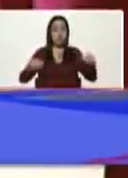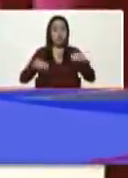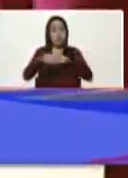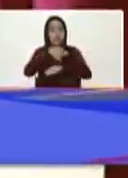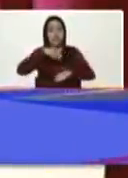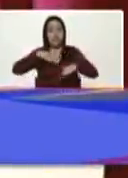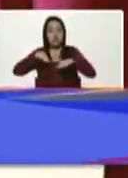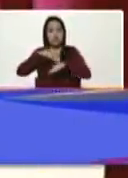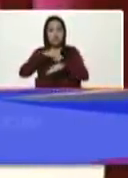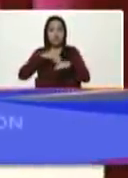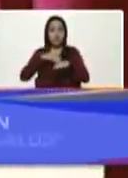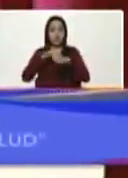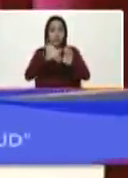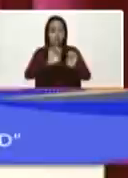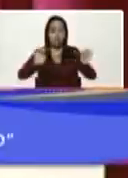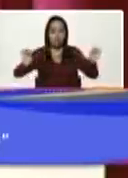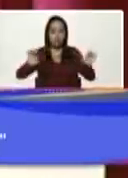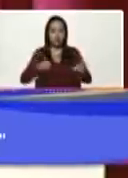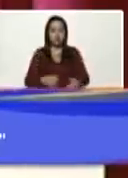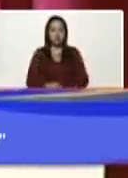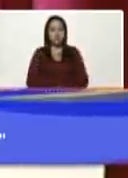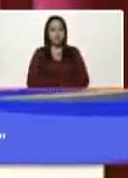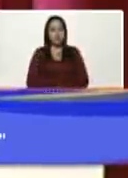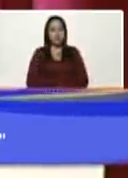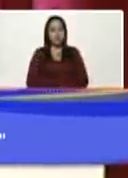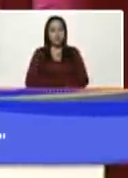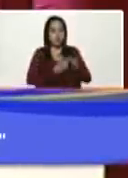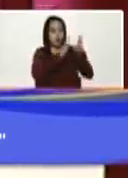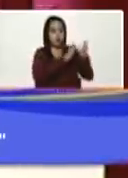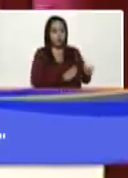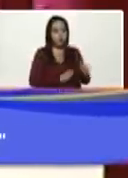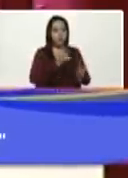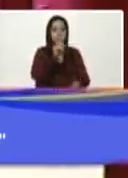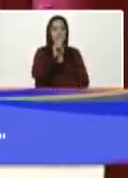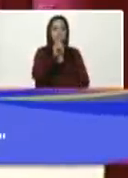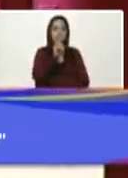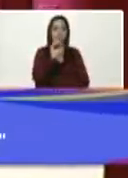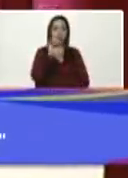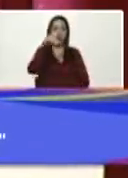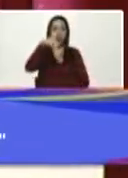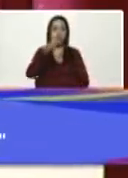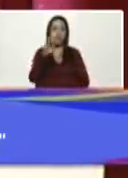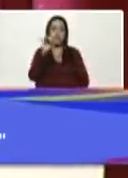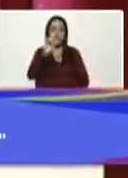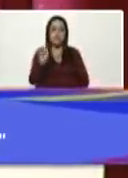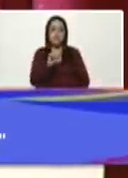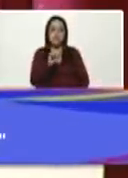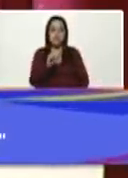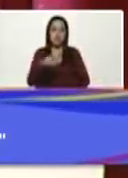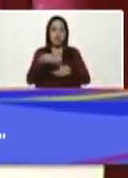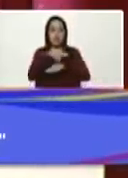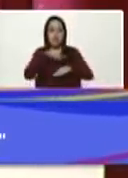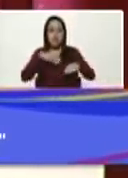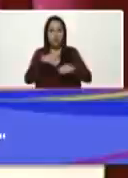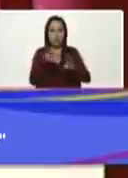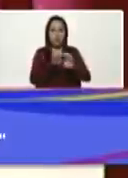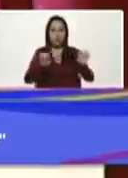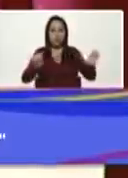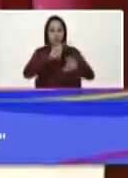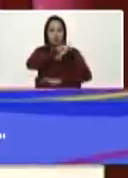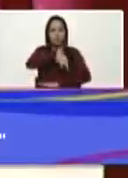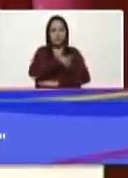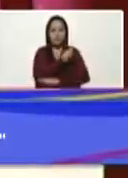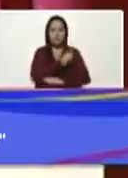Poder Popular para la Educación. César Trompis, ministro del Poder Popular para la Educación